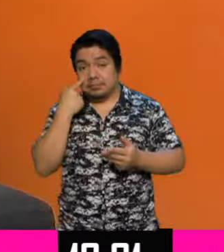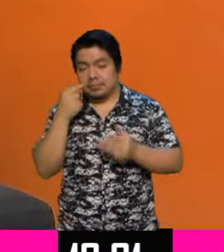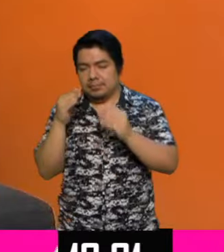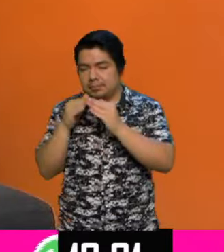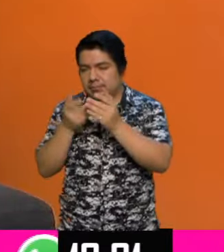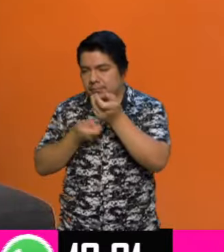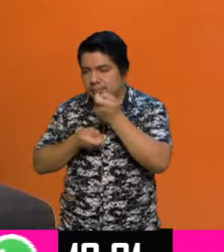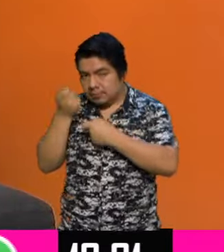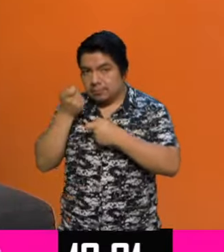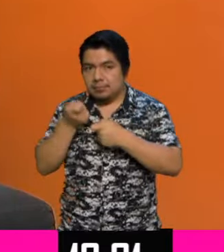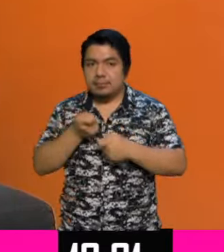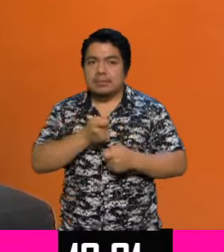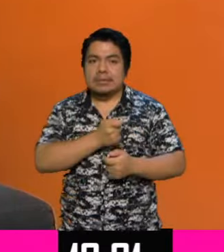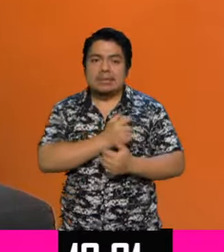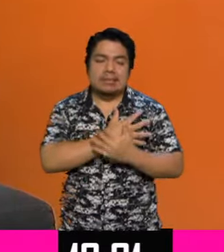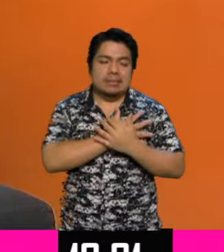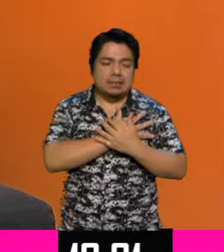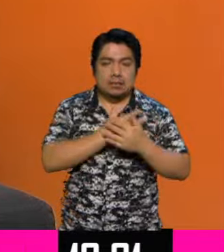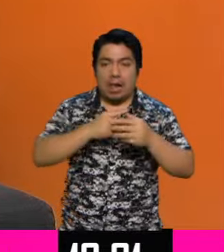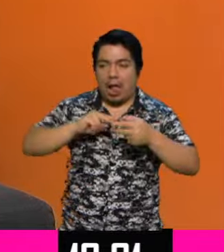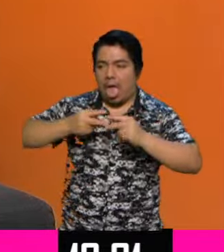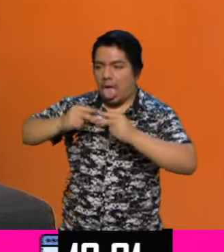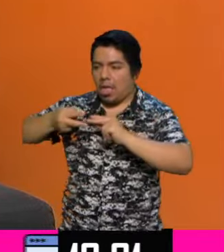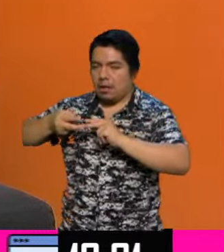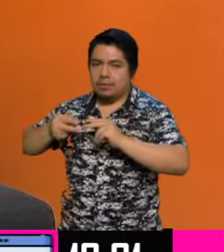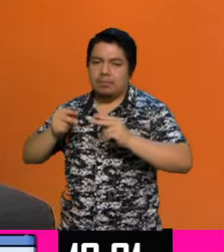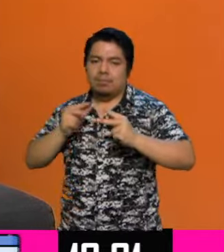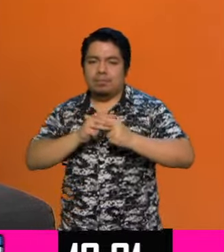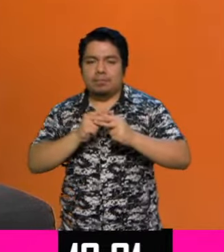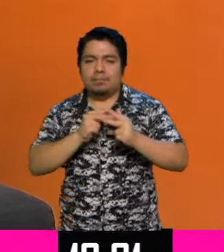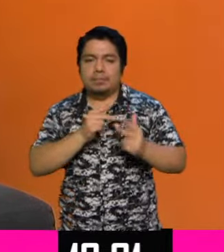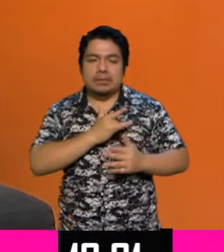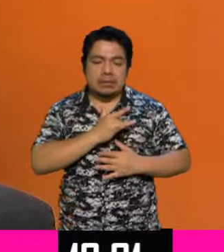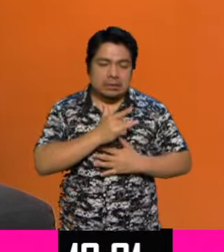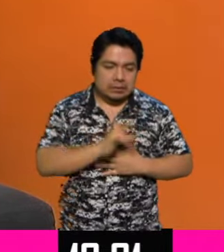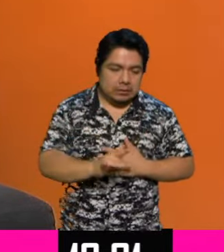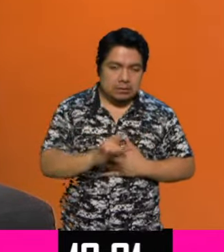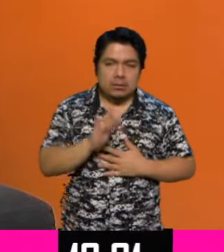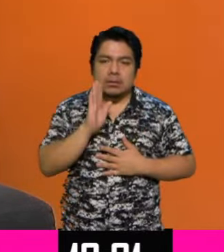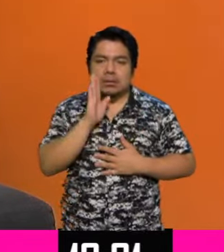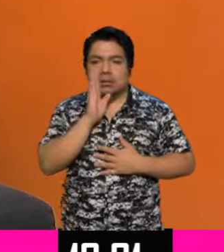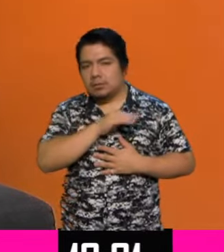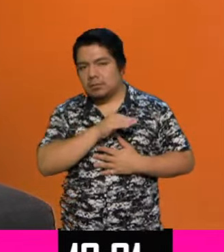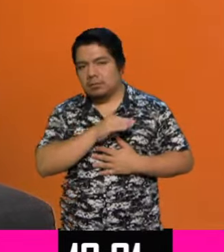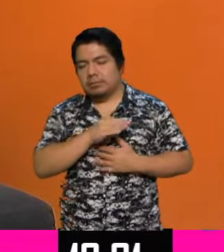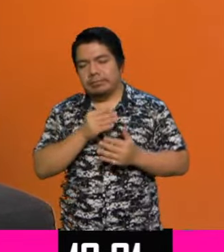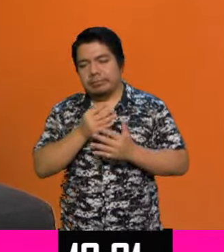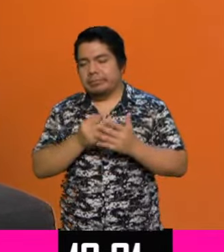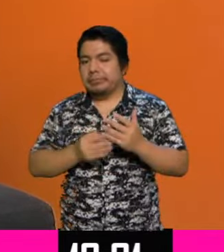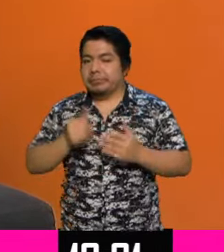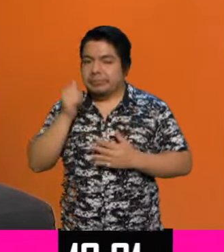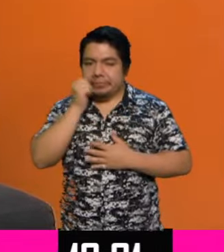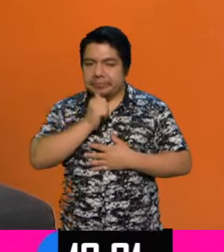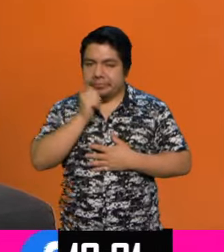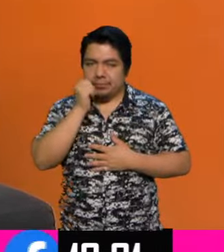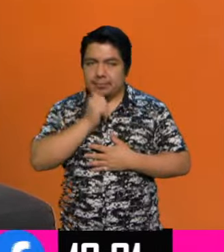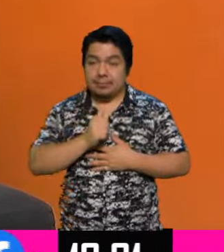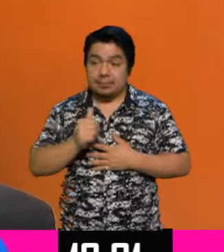comedia de enredos amorosos, de cómo uno siempre se enamora mal. ¿No? Ah, sí. Bueno, tenemos un tino, tenemos maná. Tenemos una